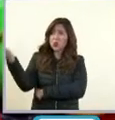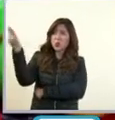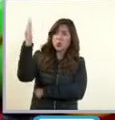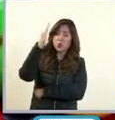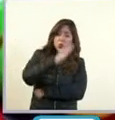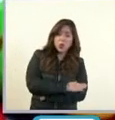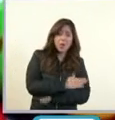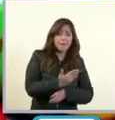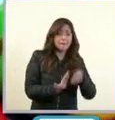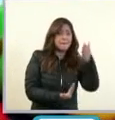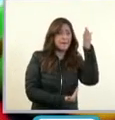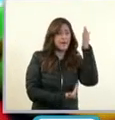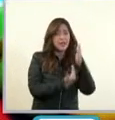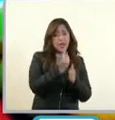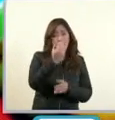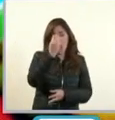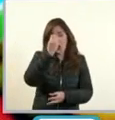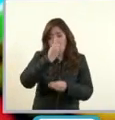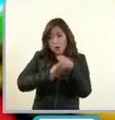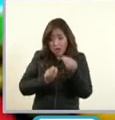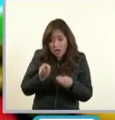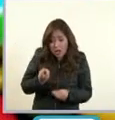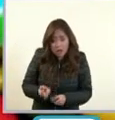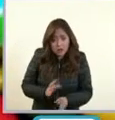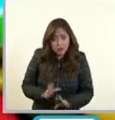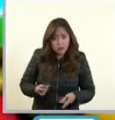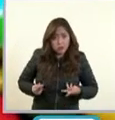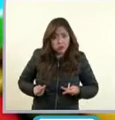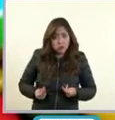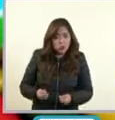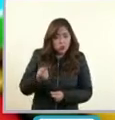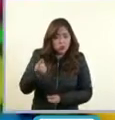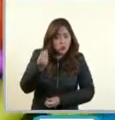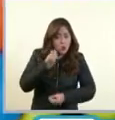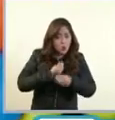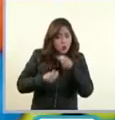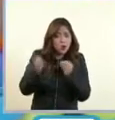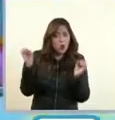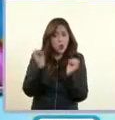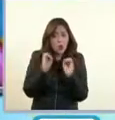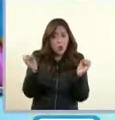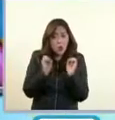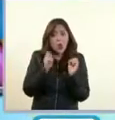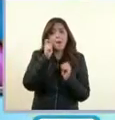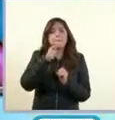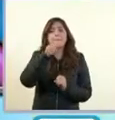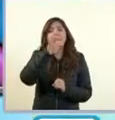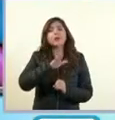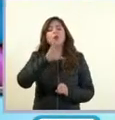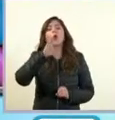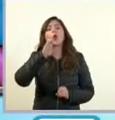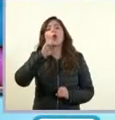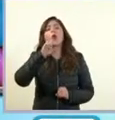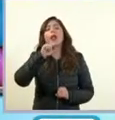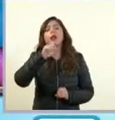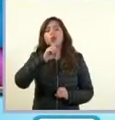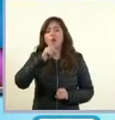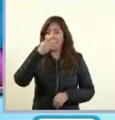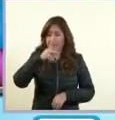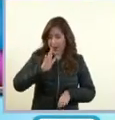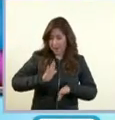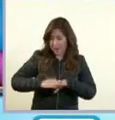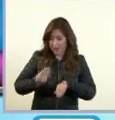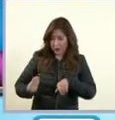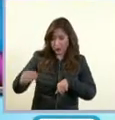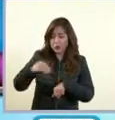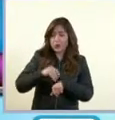combo. colación, comida y cena, te lo estás comiendo ni siquiera en una comida principal, viene siendo como una colación. Sí. ¿Y saben qué es lo más interesante?